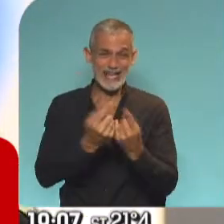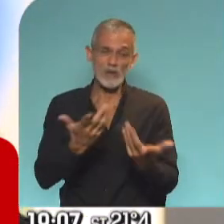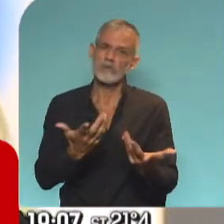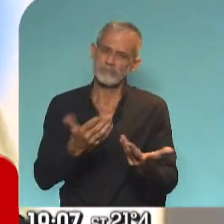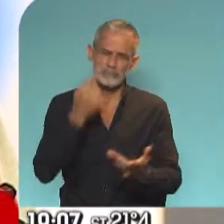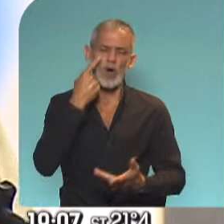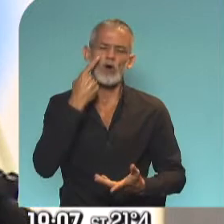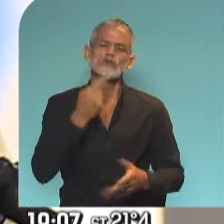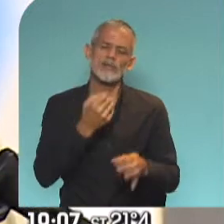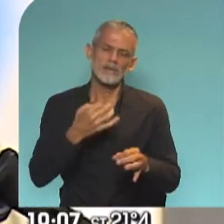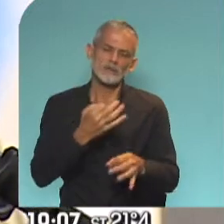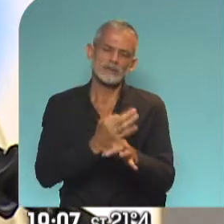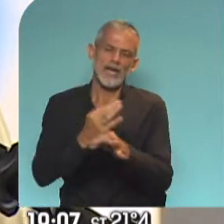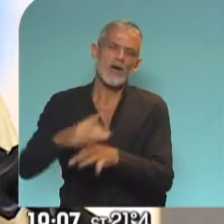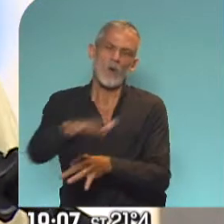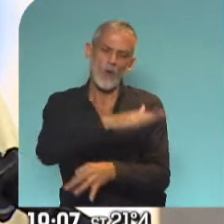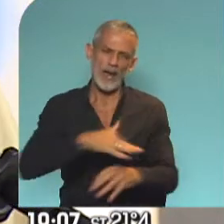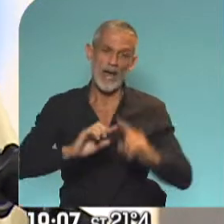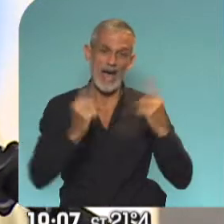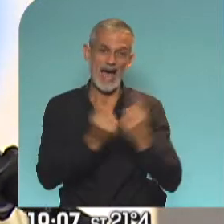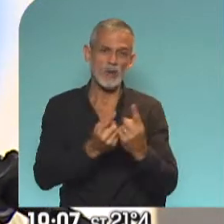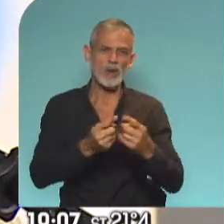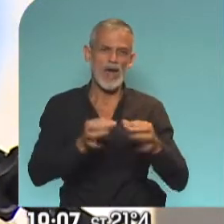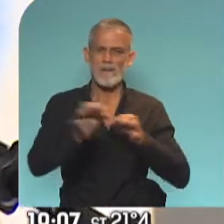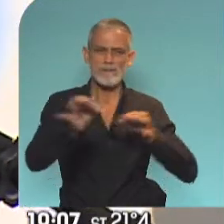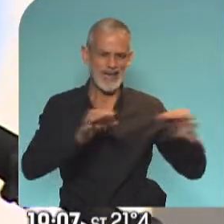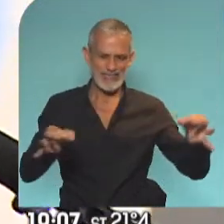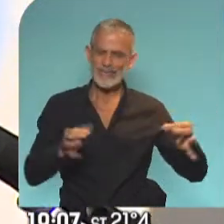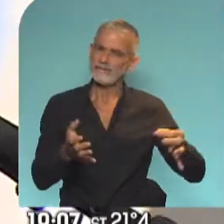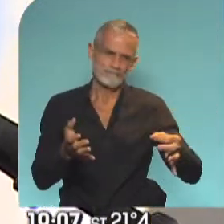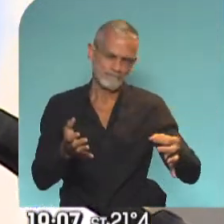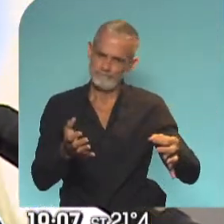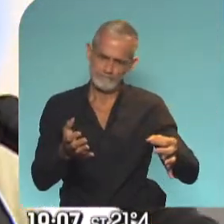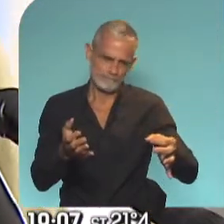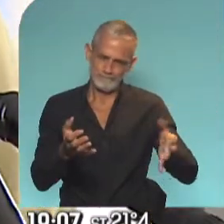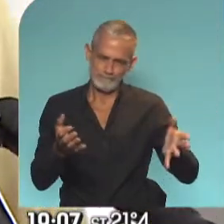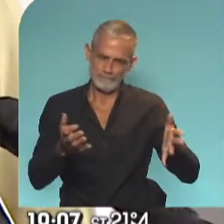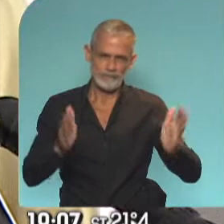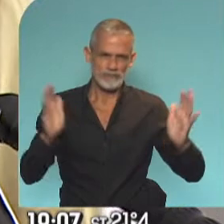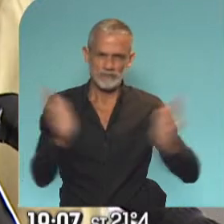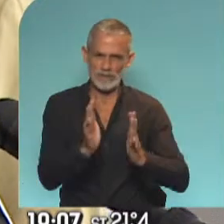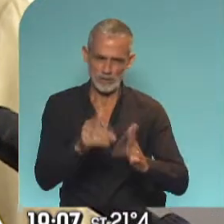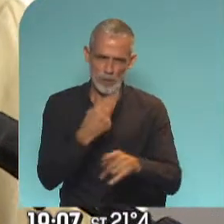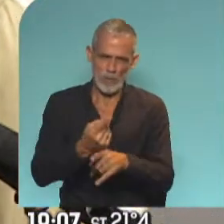las aulas de todas las escuelas de la ciudad de Buenos Aires, sabemos que no están en condiciones de infraestructura